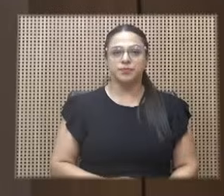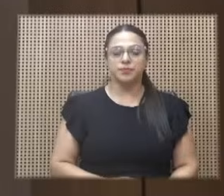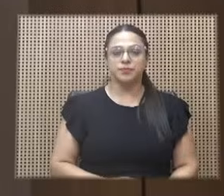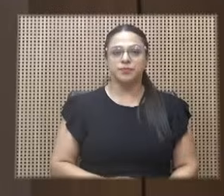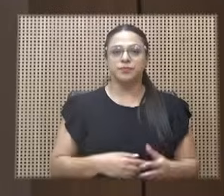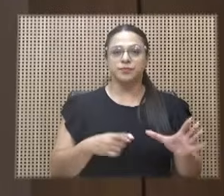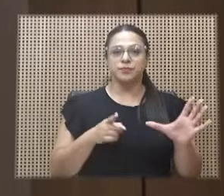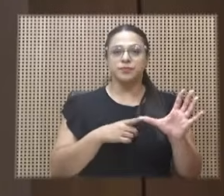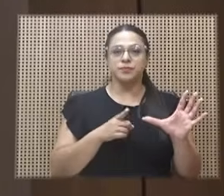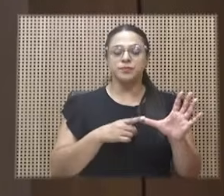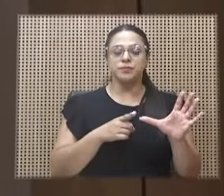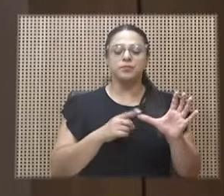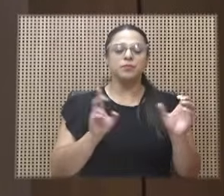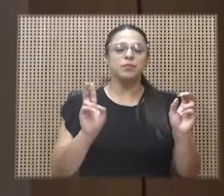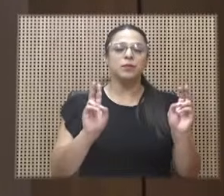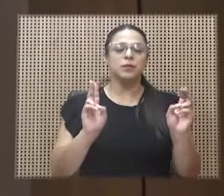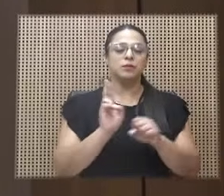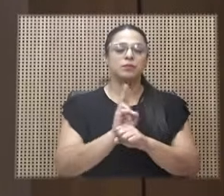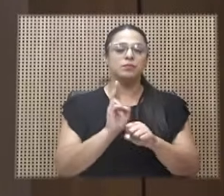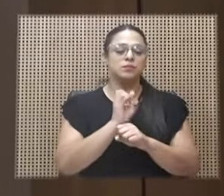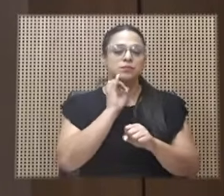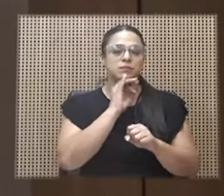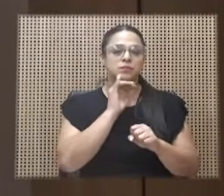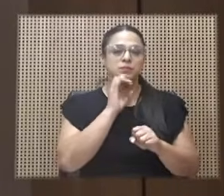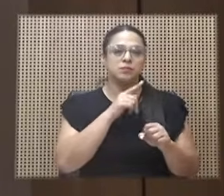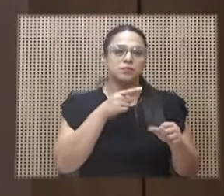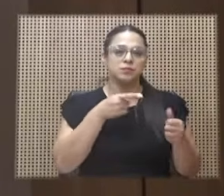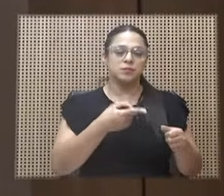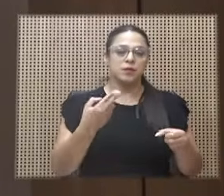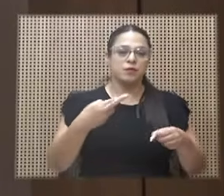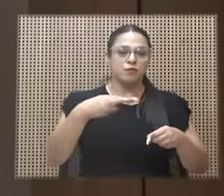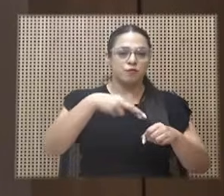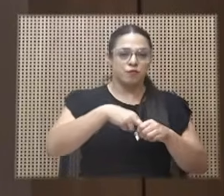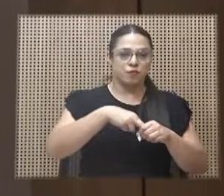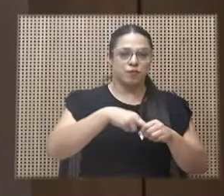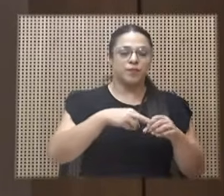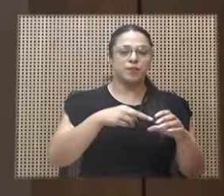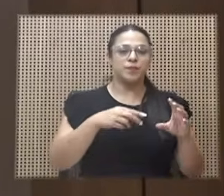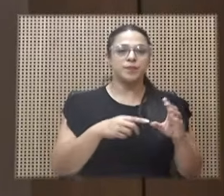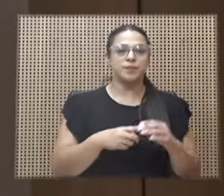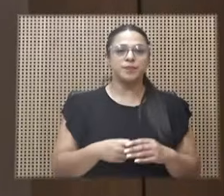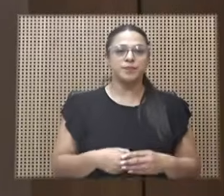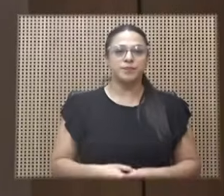Tratamiento de residuos, Recope.